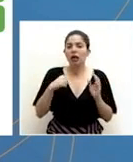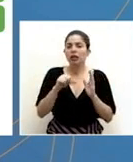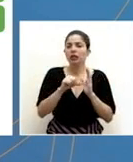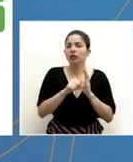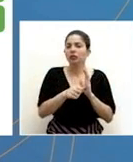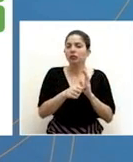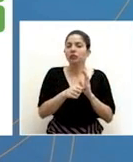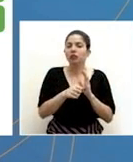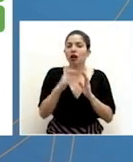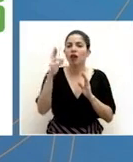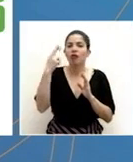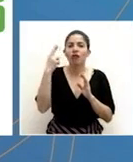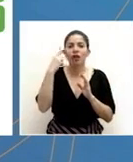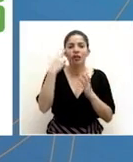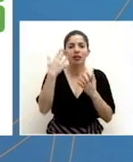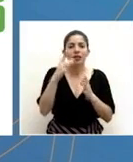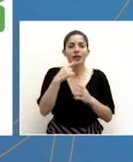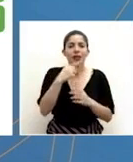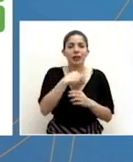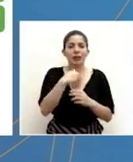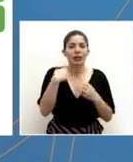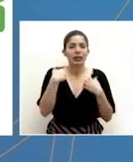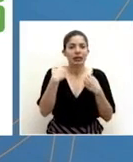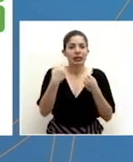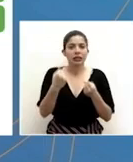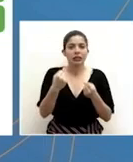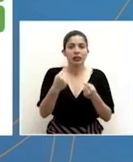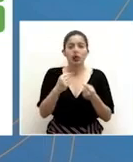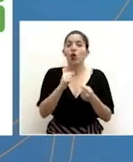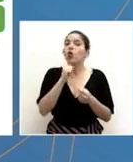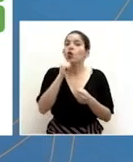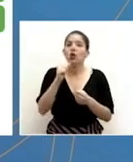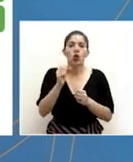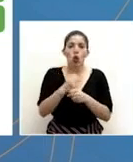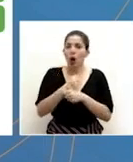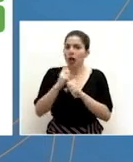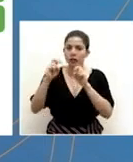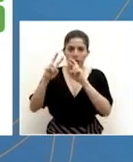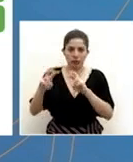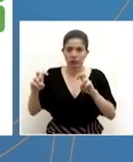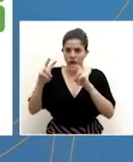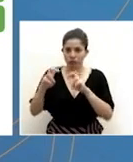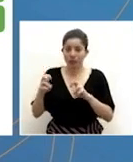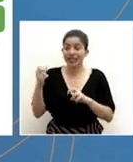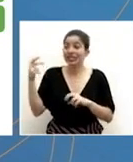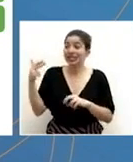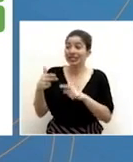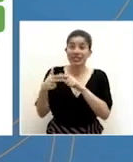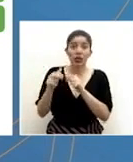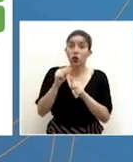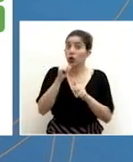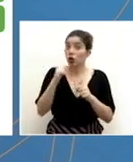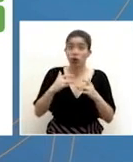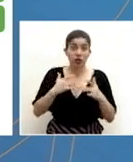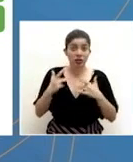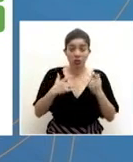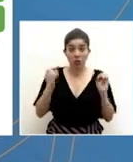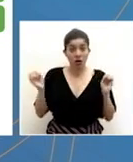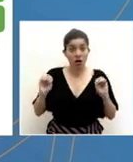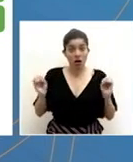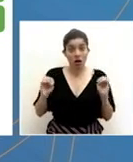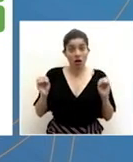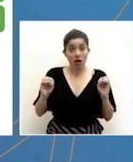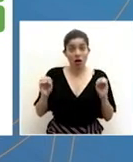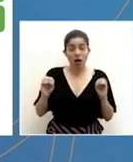enfatizar por las razones que ha señalado el ministro de Salud, no se van a realizar pruebas. Si no viene con síntomas ese